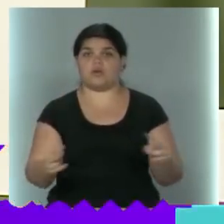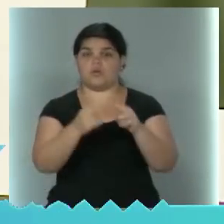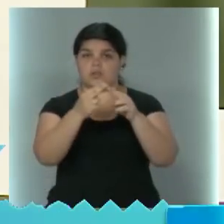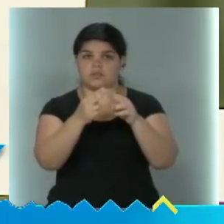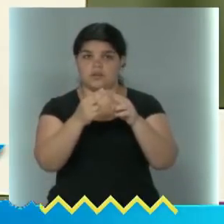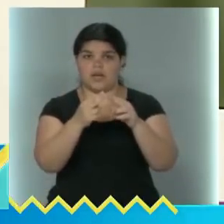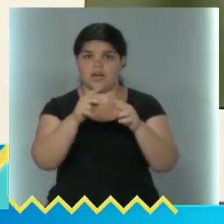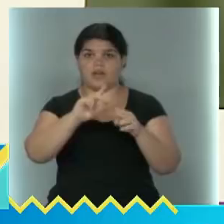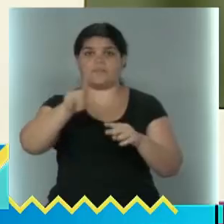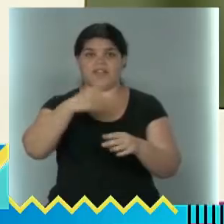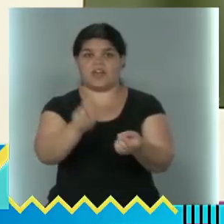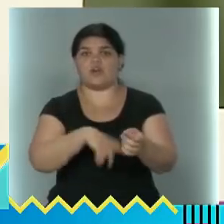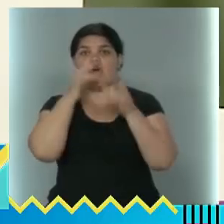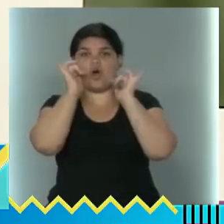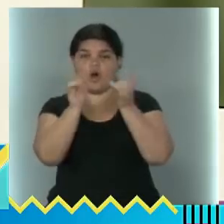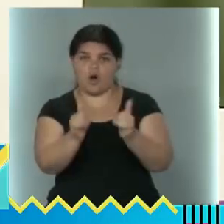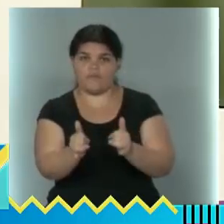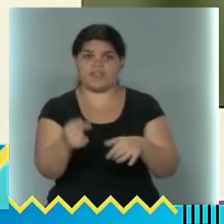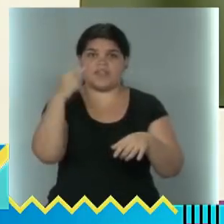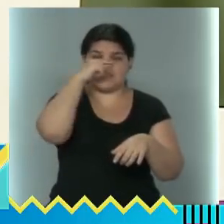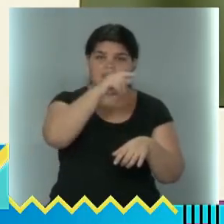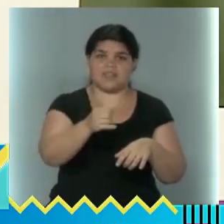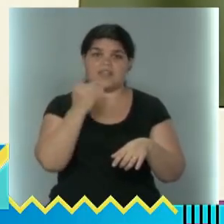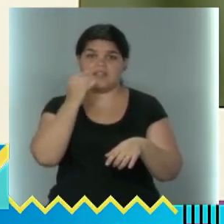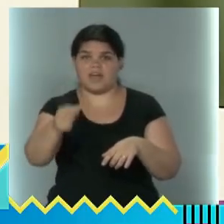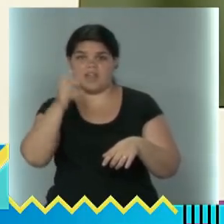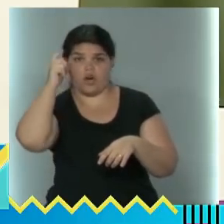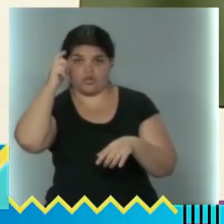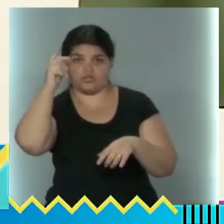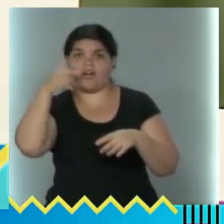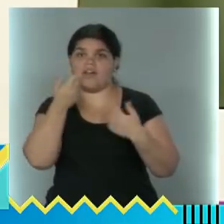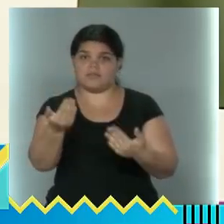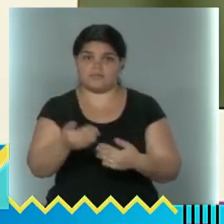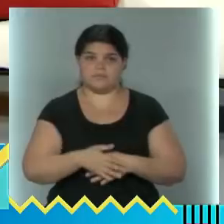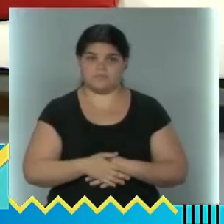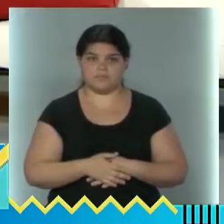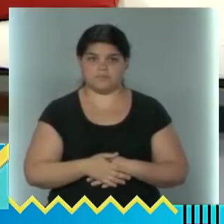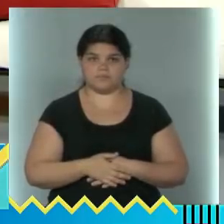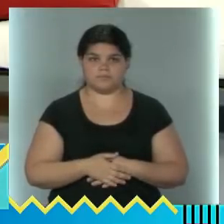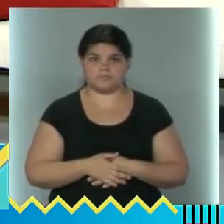mañana con el clásico Debate Joven de 19 a 20. Gracias por acompañarnos.